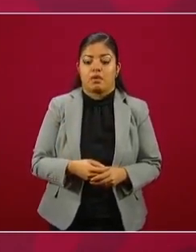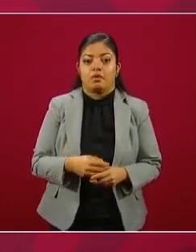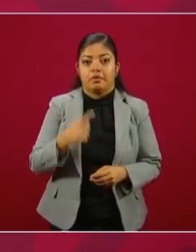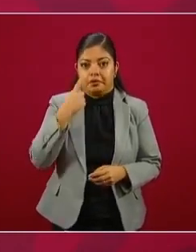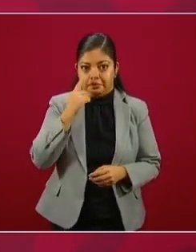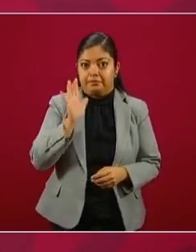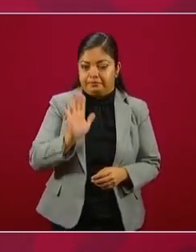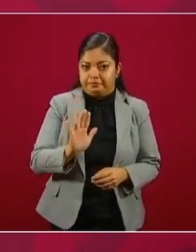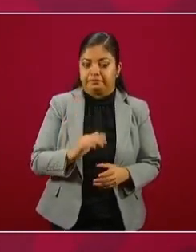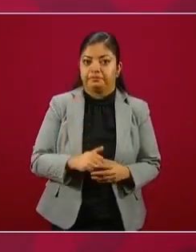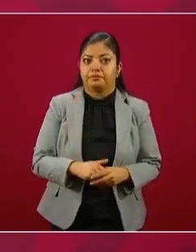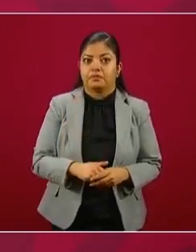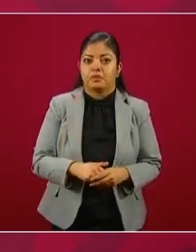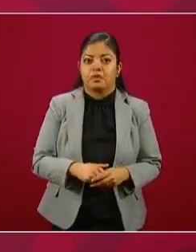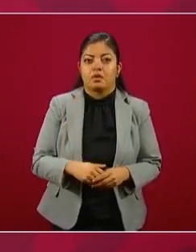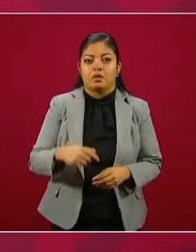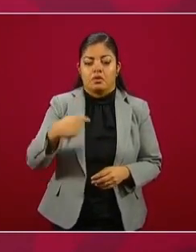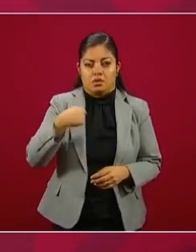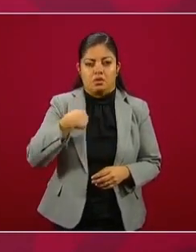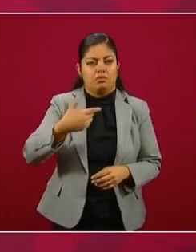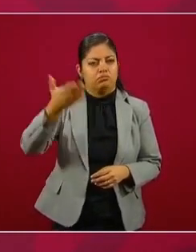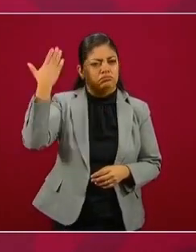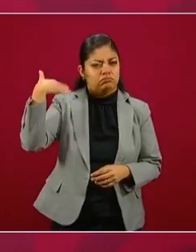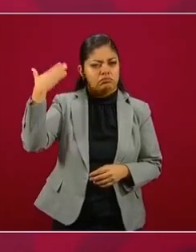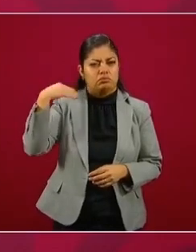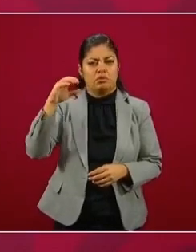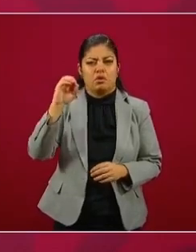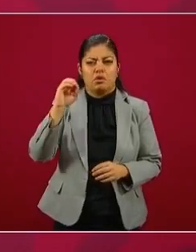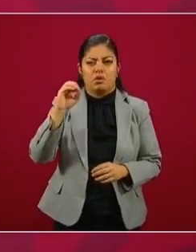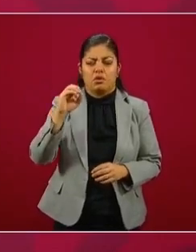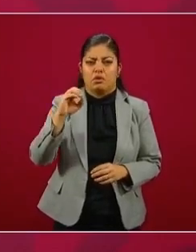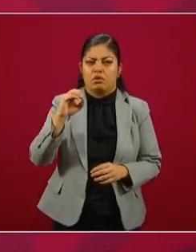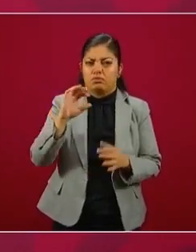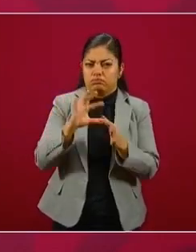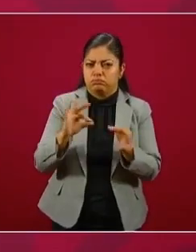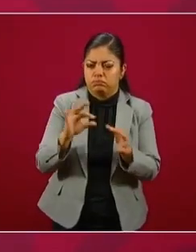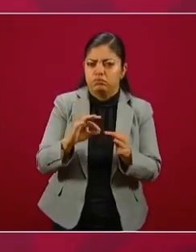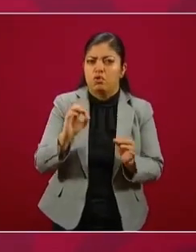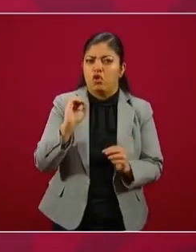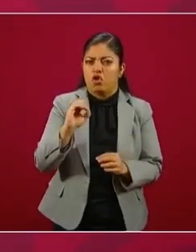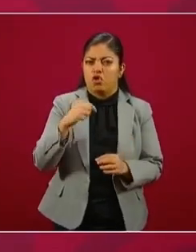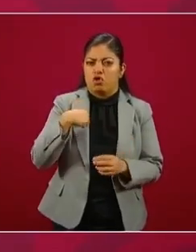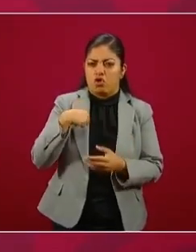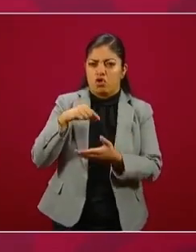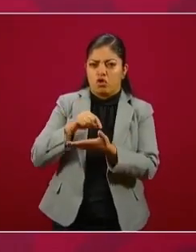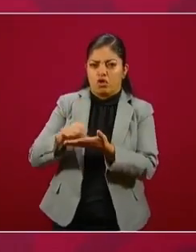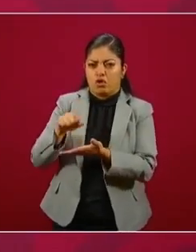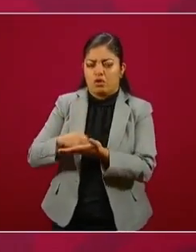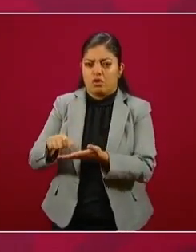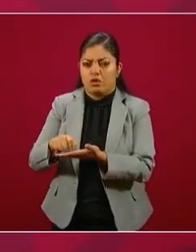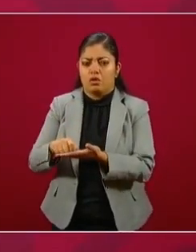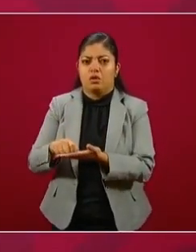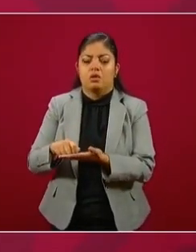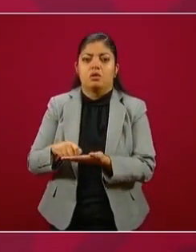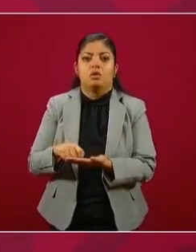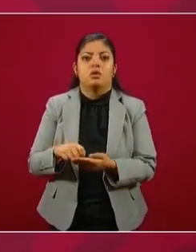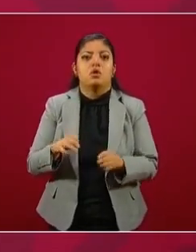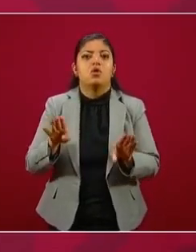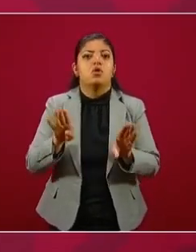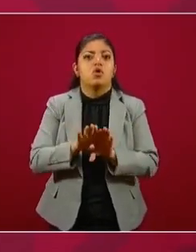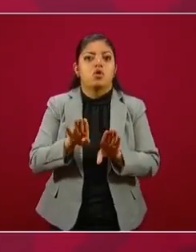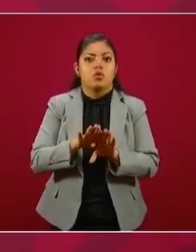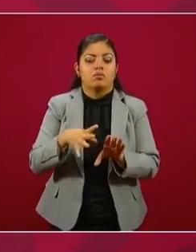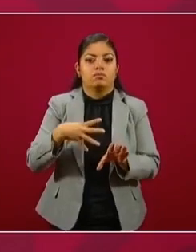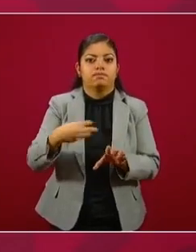hablaba yo o escribí hace unos días acerca de cómo la